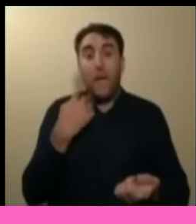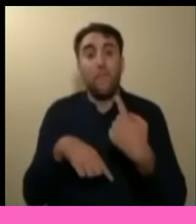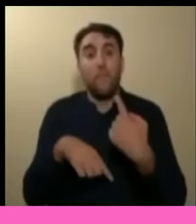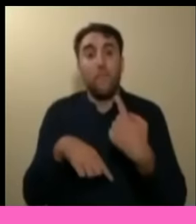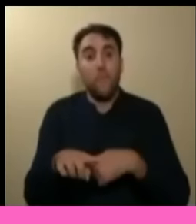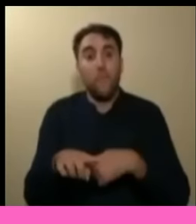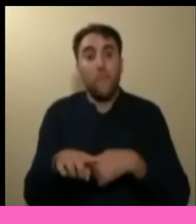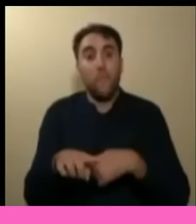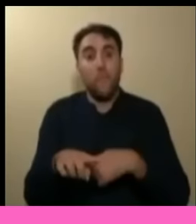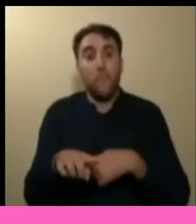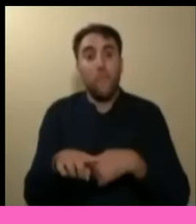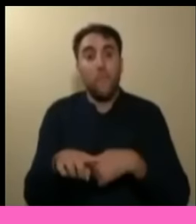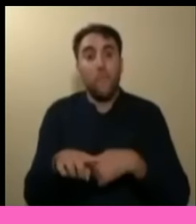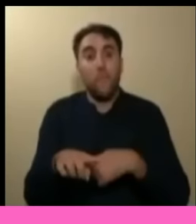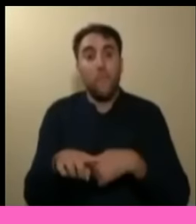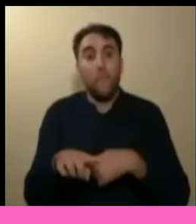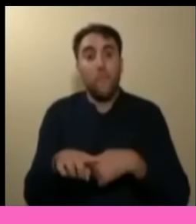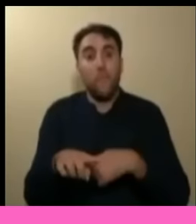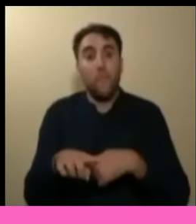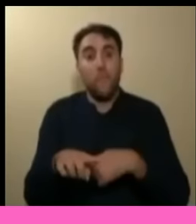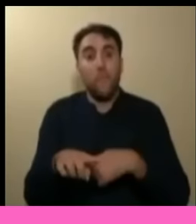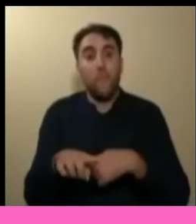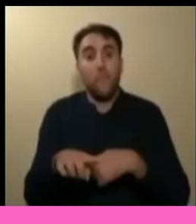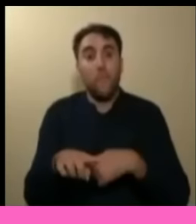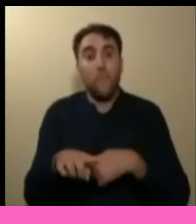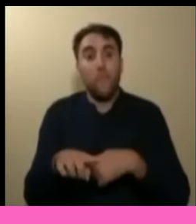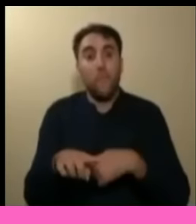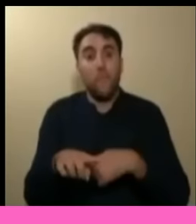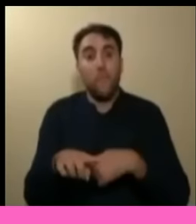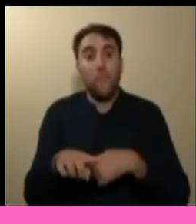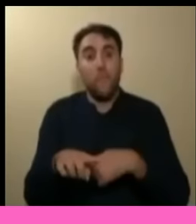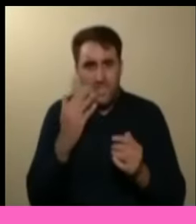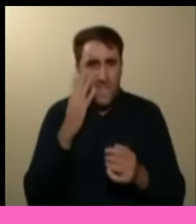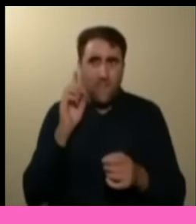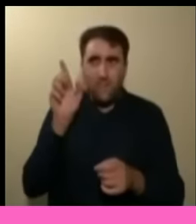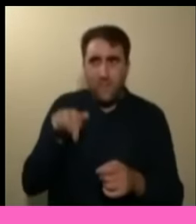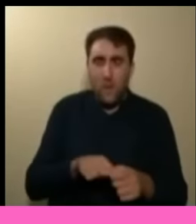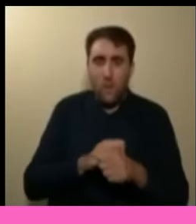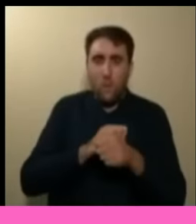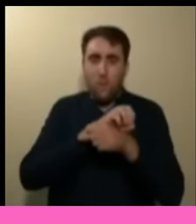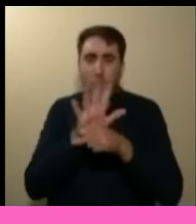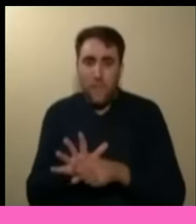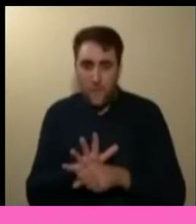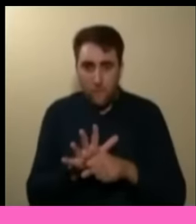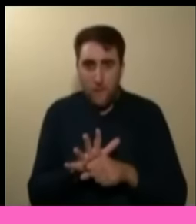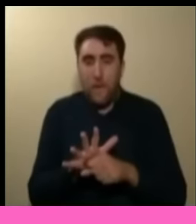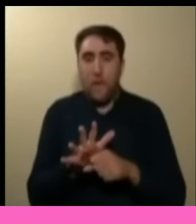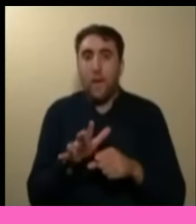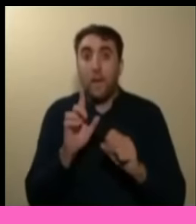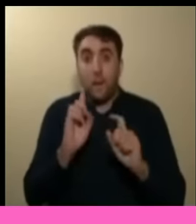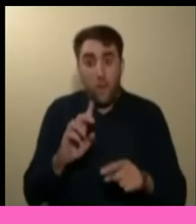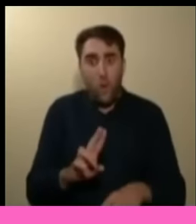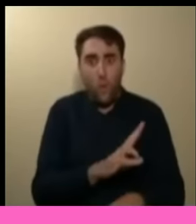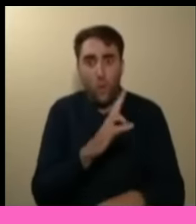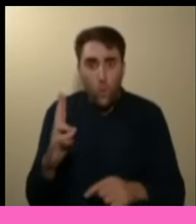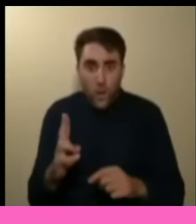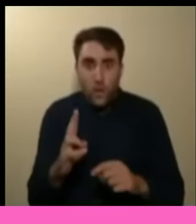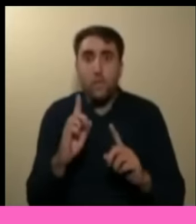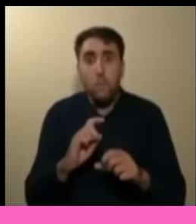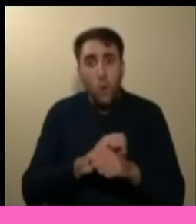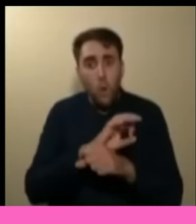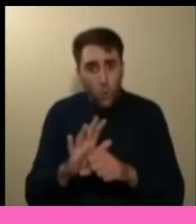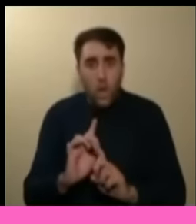a partir del 13 de marzo, cuando el mundo entero se vio sacudido y el Uruguay también por la llegada del COVID, a pesar de esa llegada